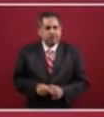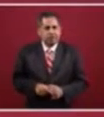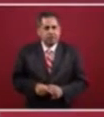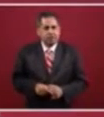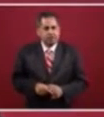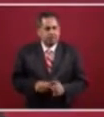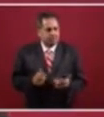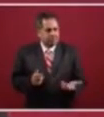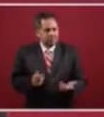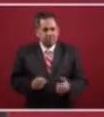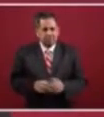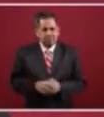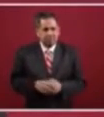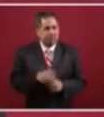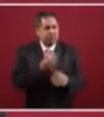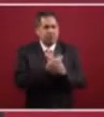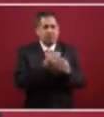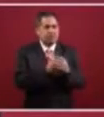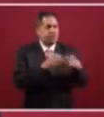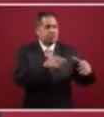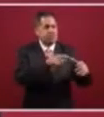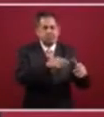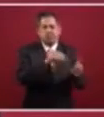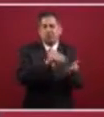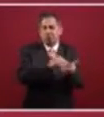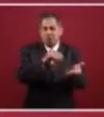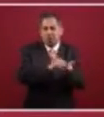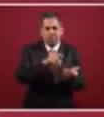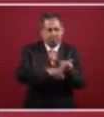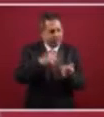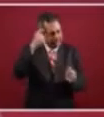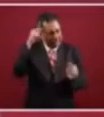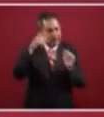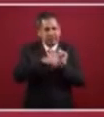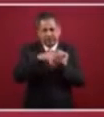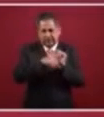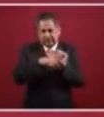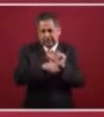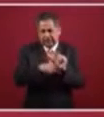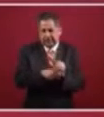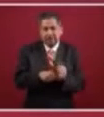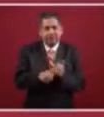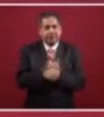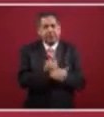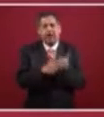pero eso ahí está entonces no desaparece se oculta